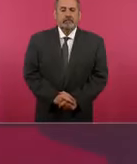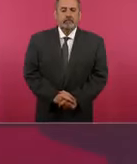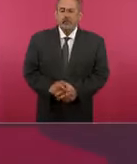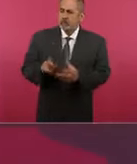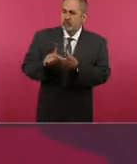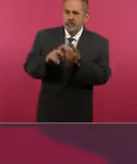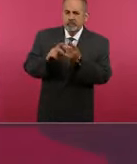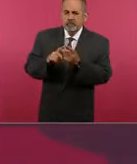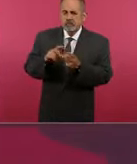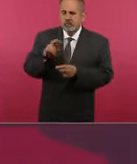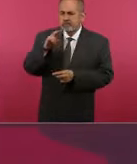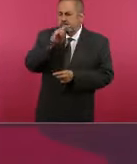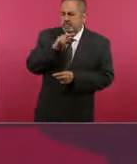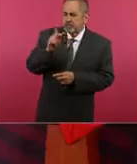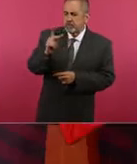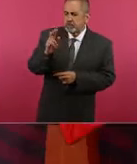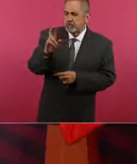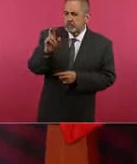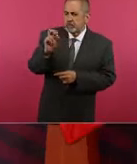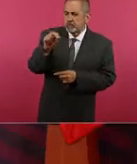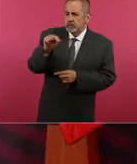Nada más que acá no.